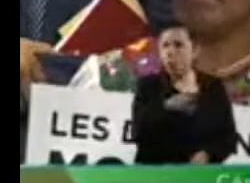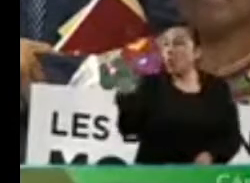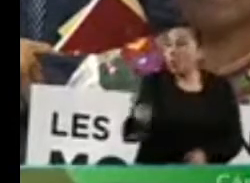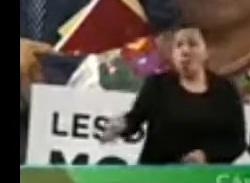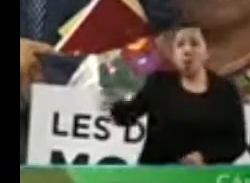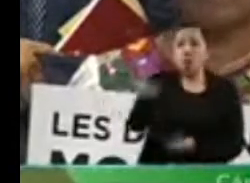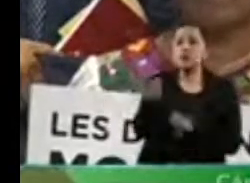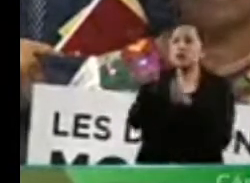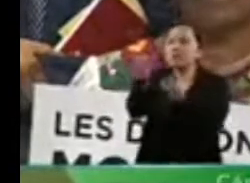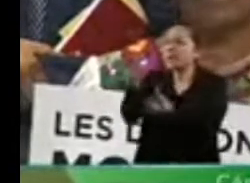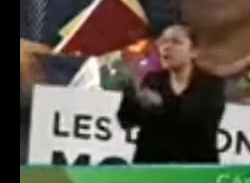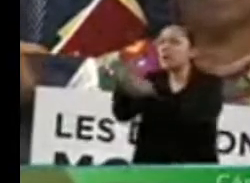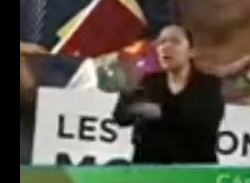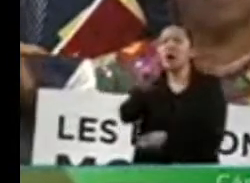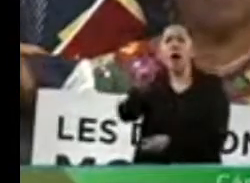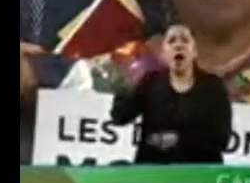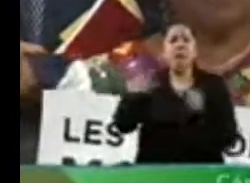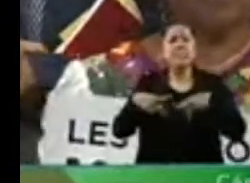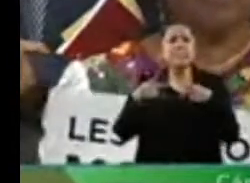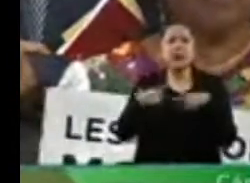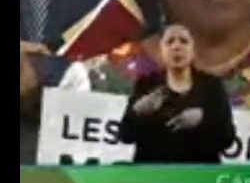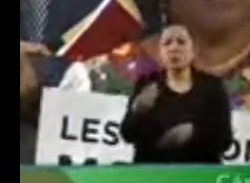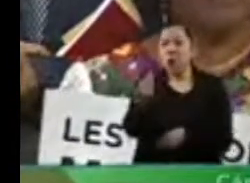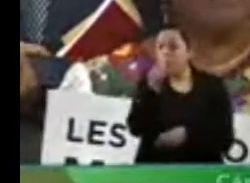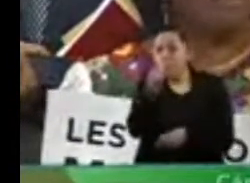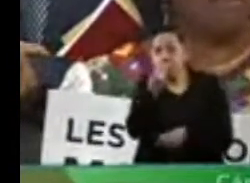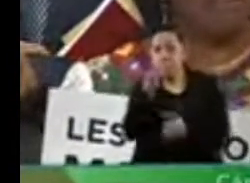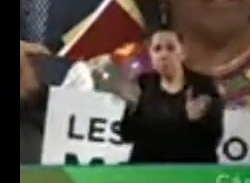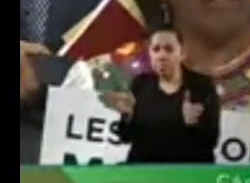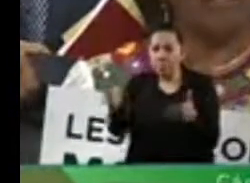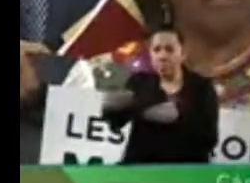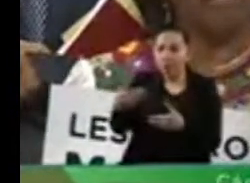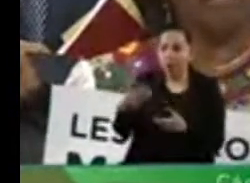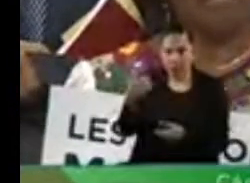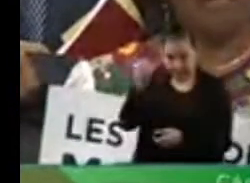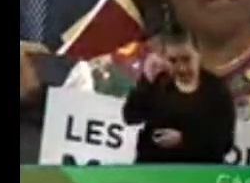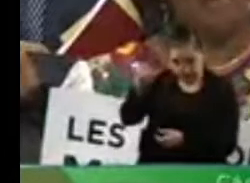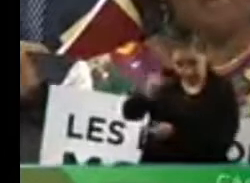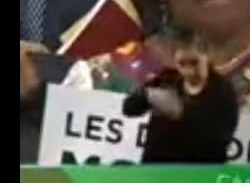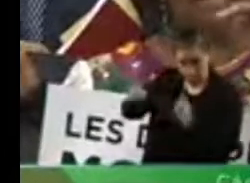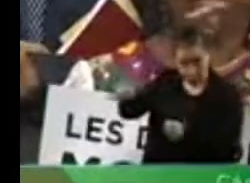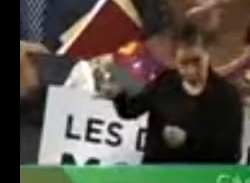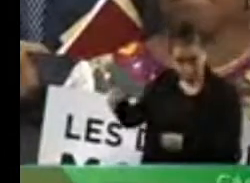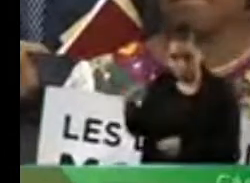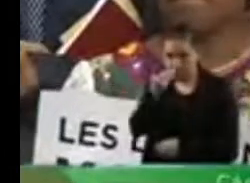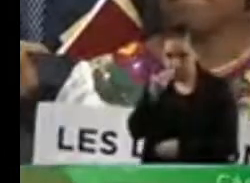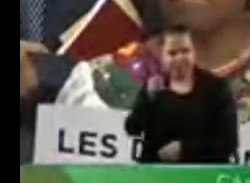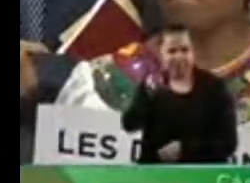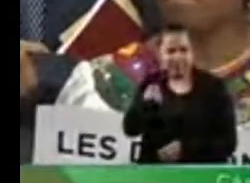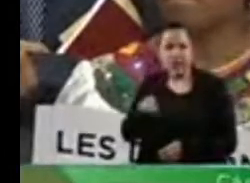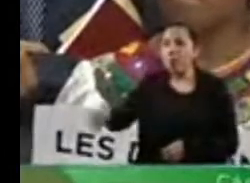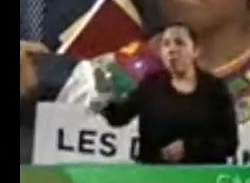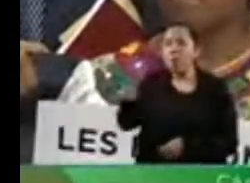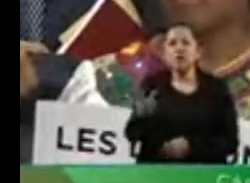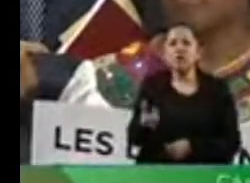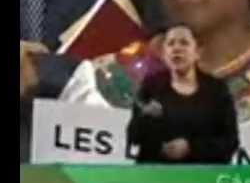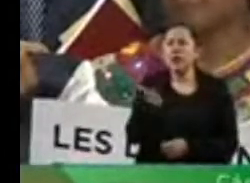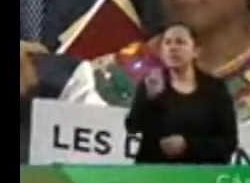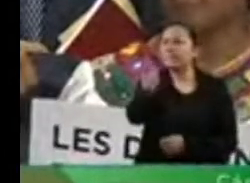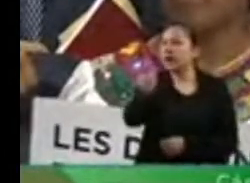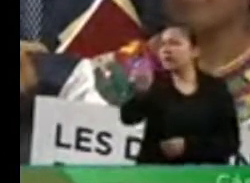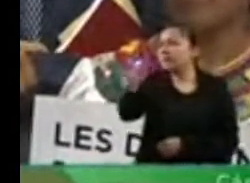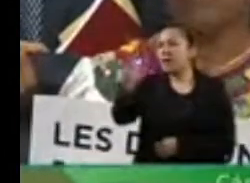comerían nunca, así como ustedes desprecian a sus electores dándoles un billete de baja denominación